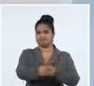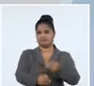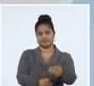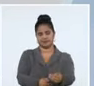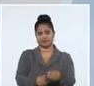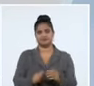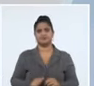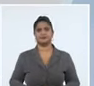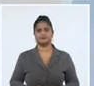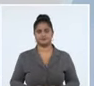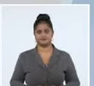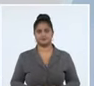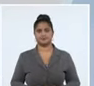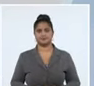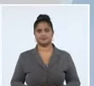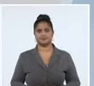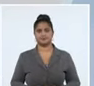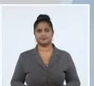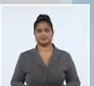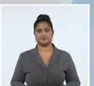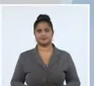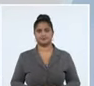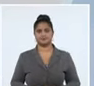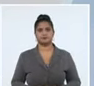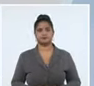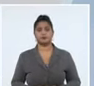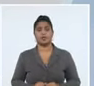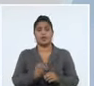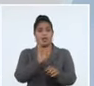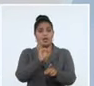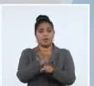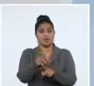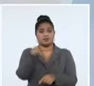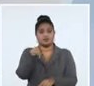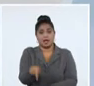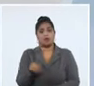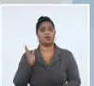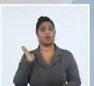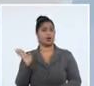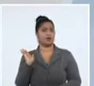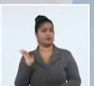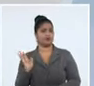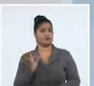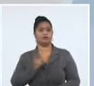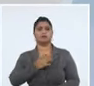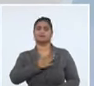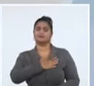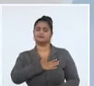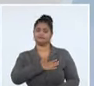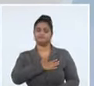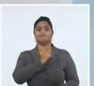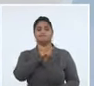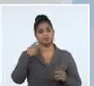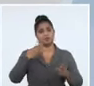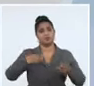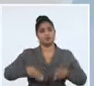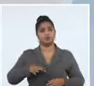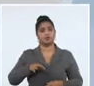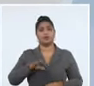5.575. Lamentamos el fallecimiento de 15 personas con la